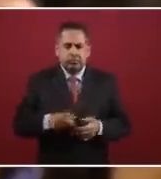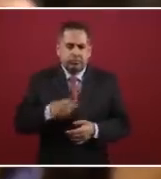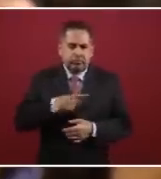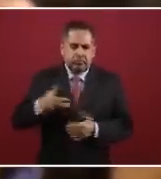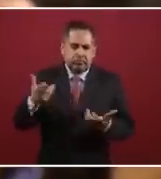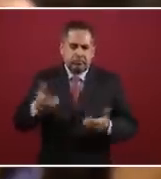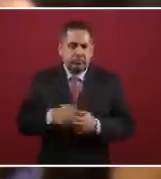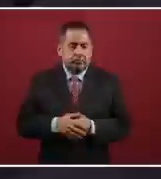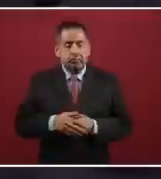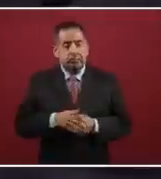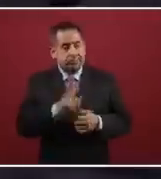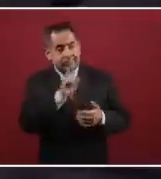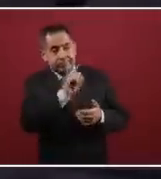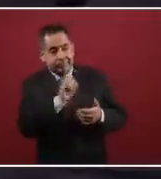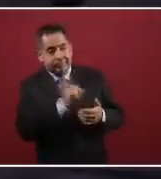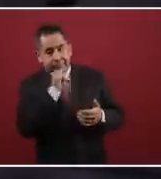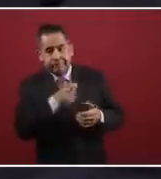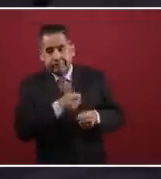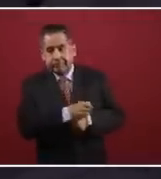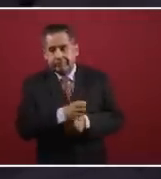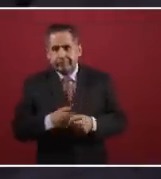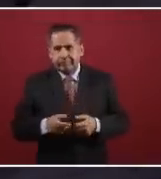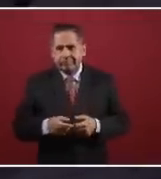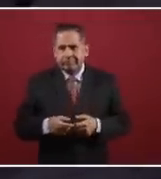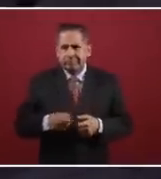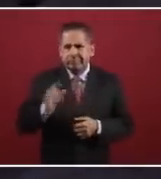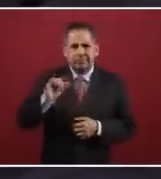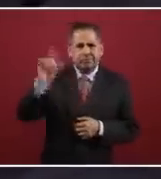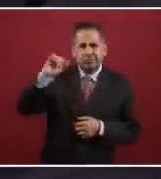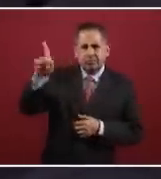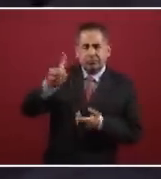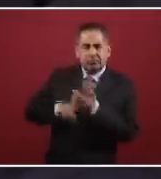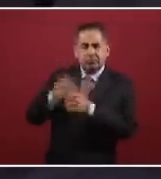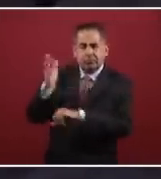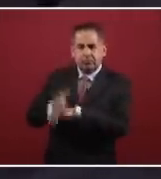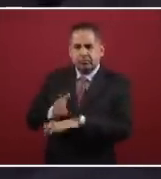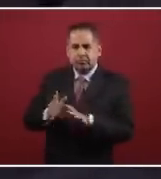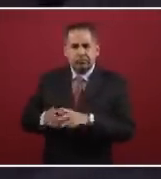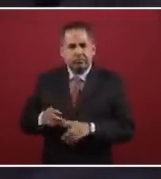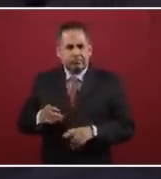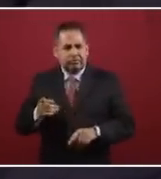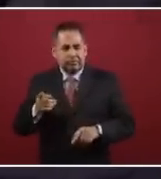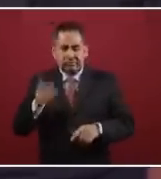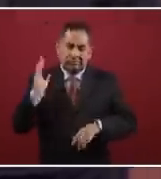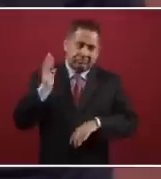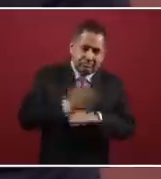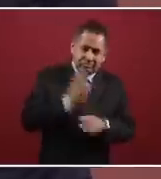realizar pintas. Porque si no, los funcionarios son sancionados. Pero no se aplica